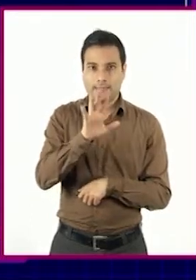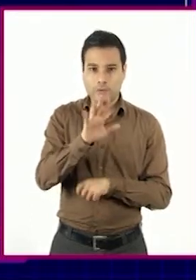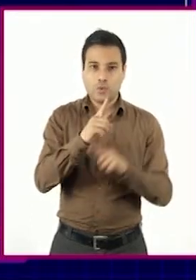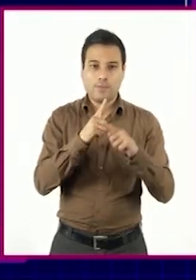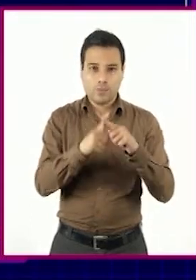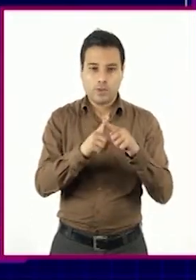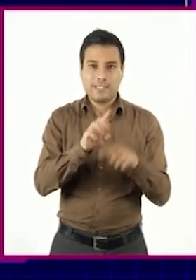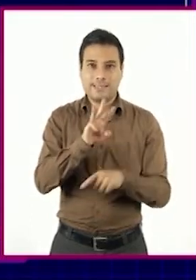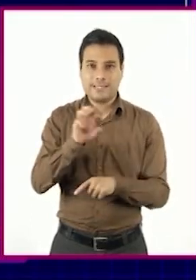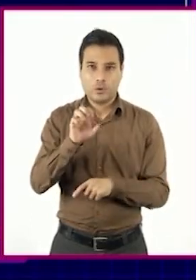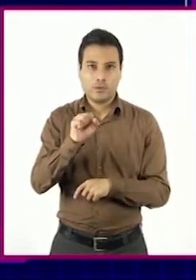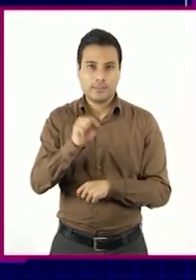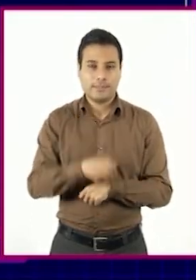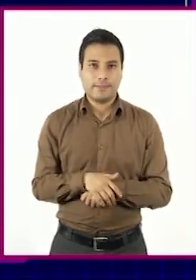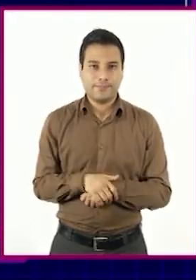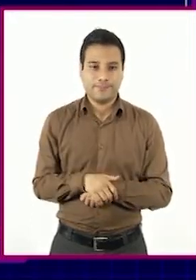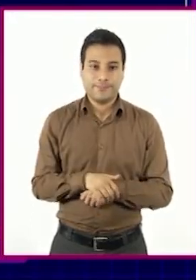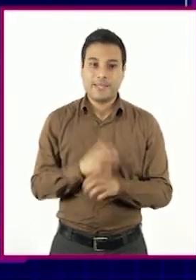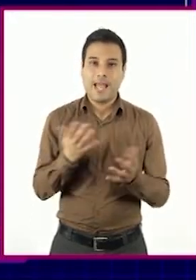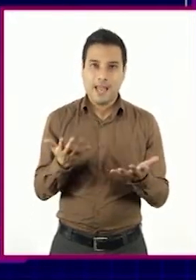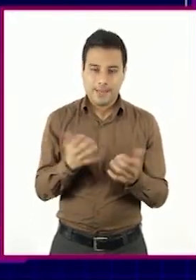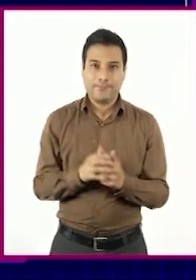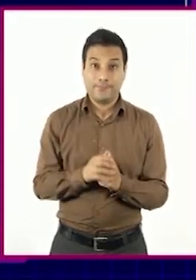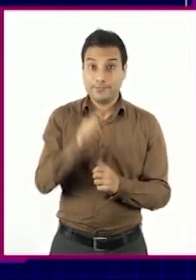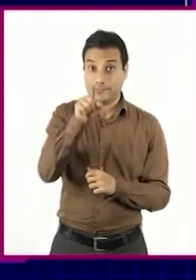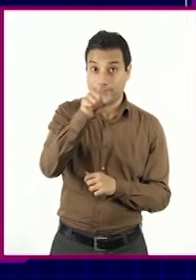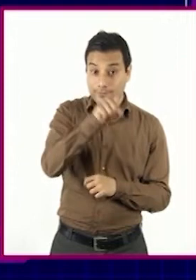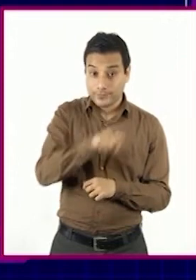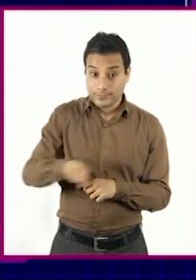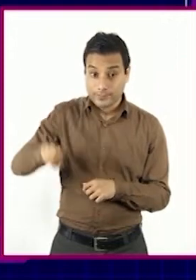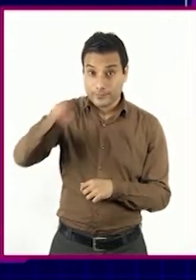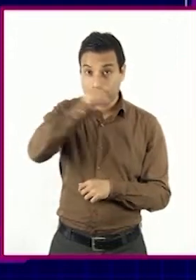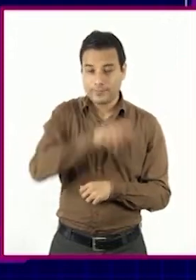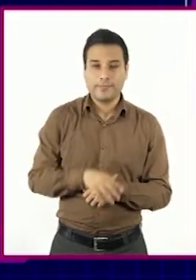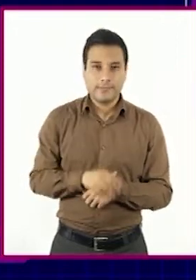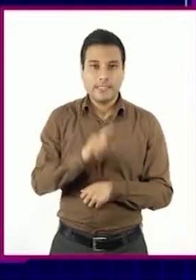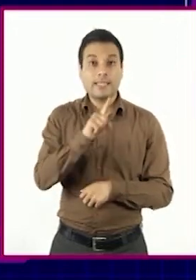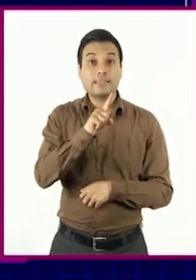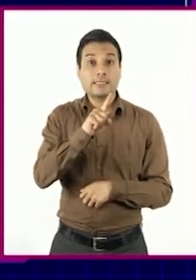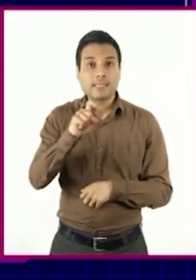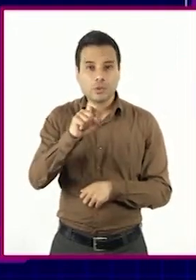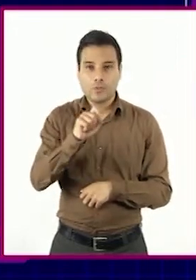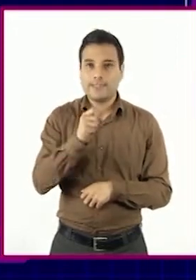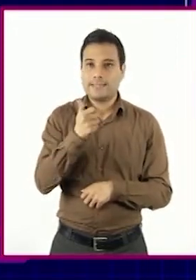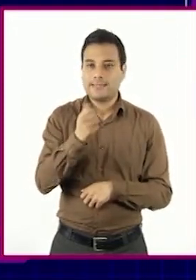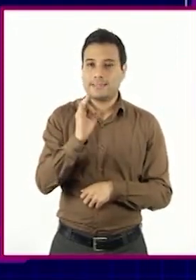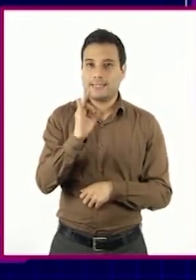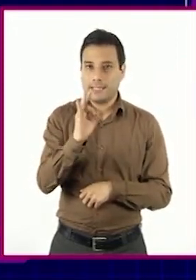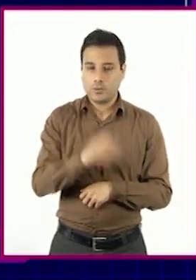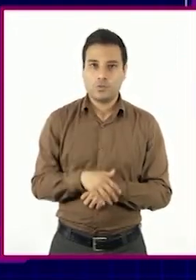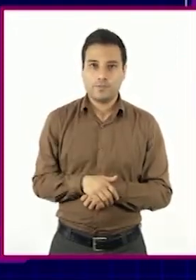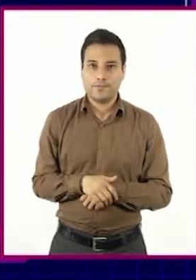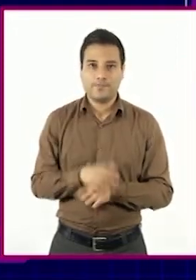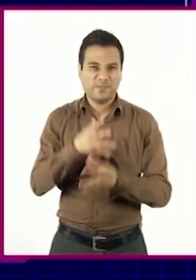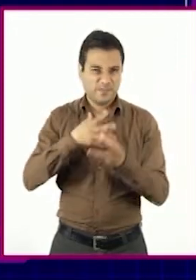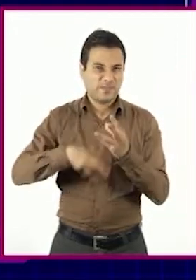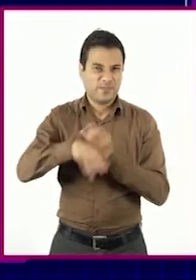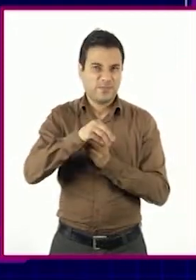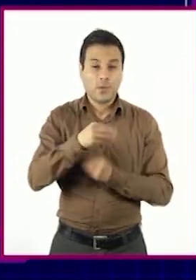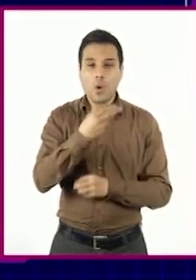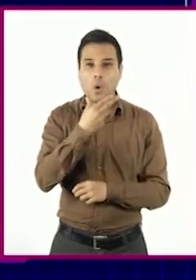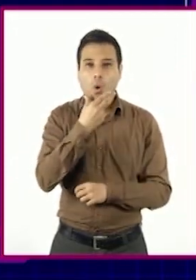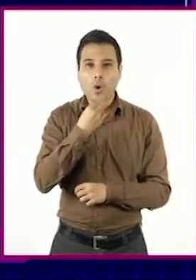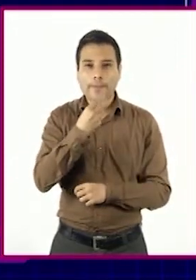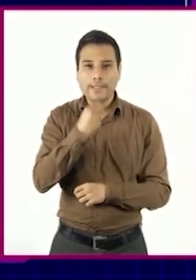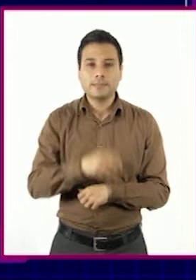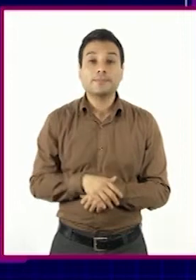grados. Por lo tanto, el sector circular debe medir 126 grados. Para la categoría alumnos con